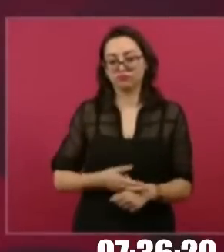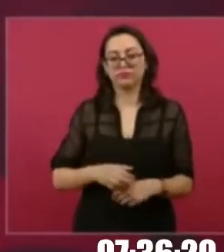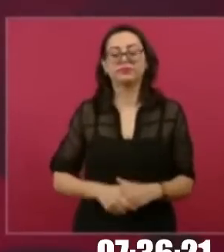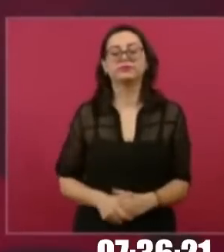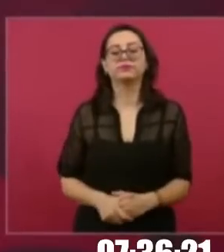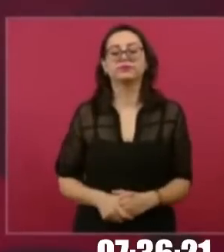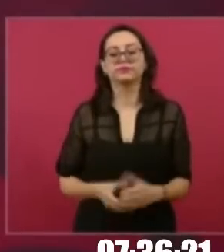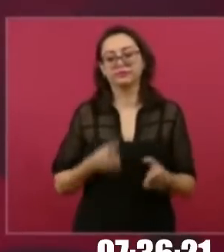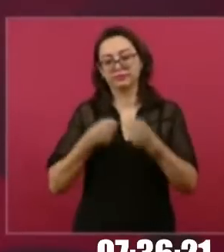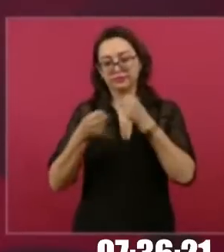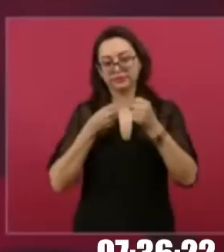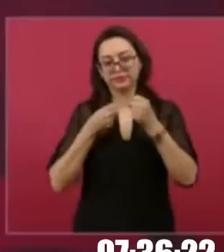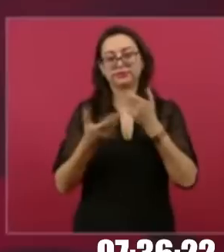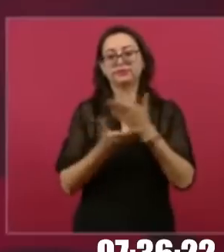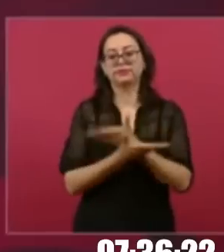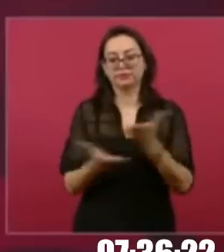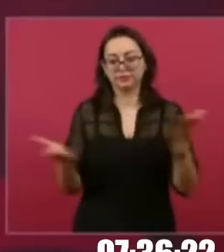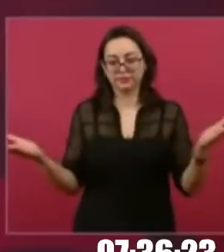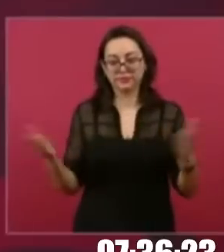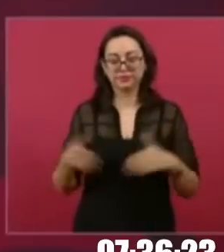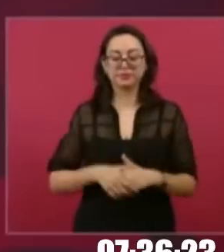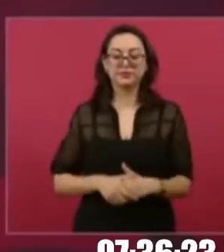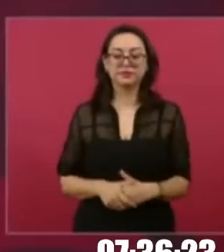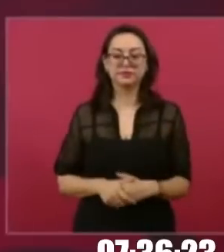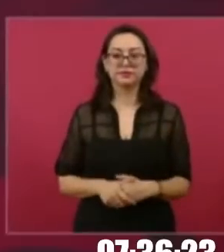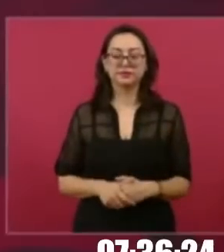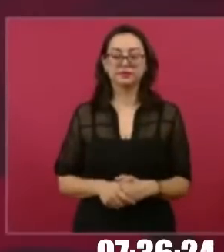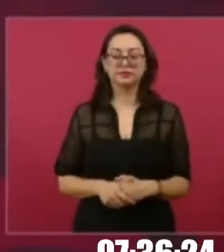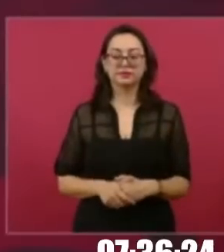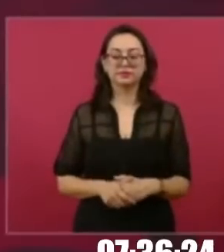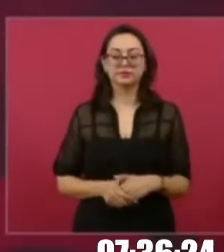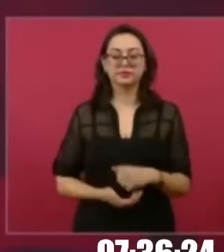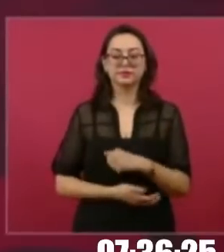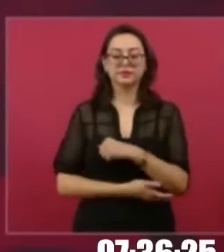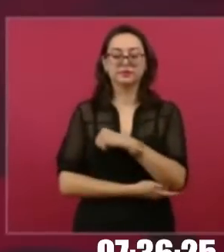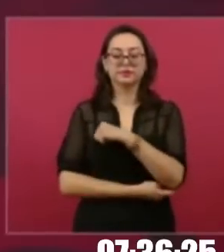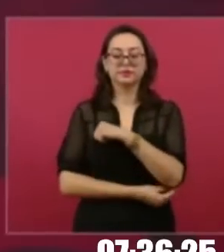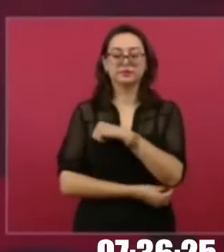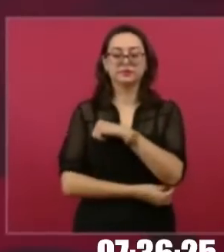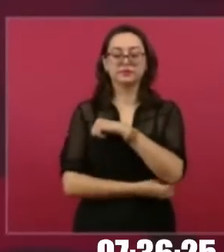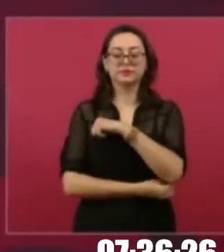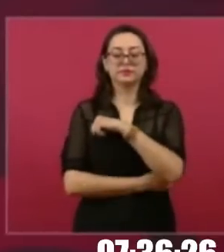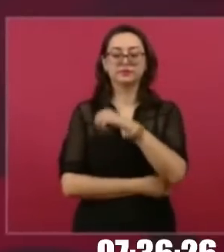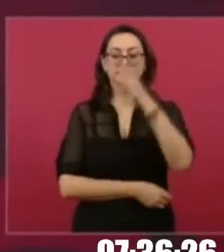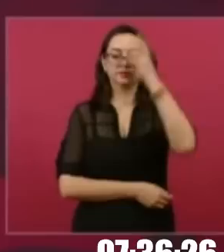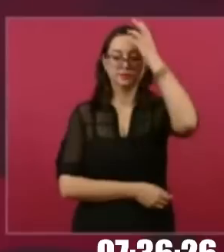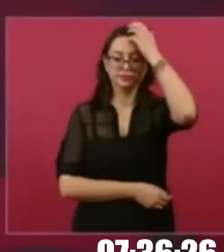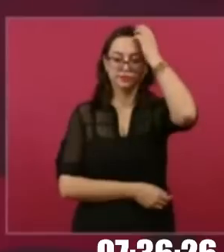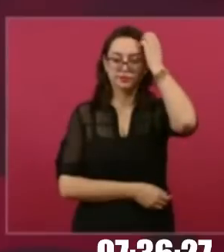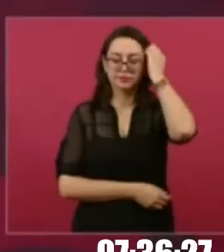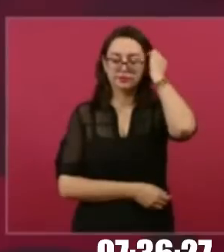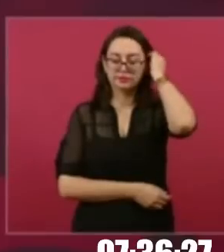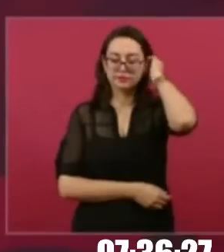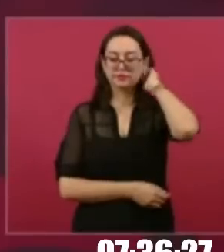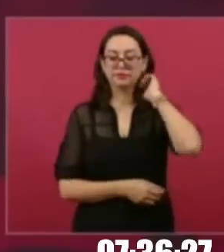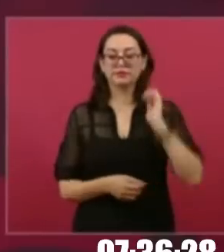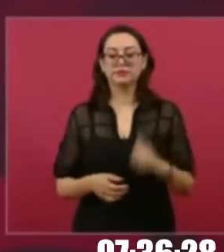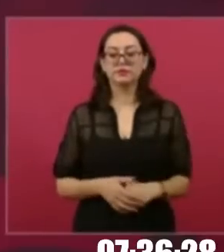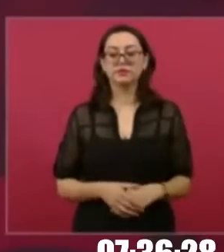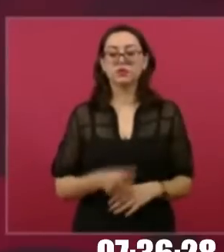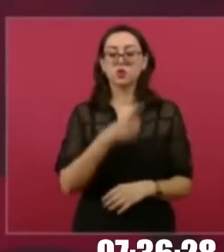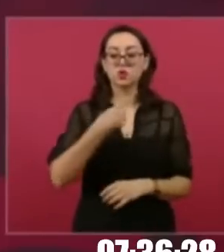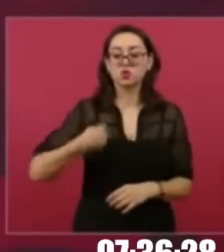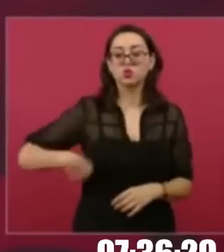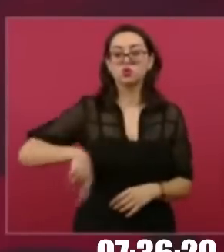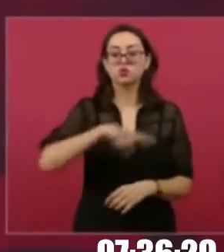me siento muy honrada de tener esta oportunidad para agradecer el apoyo incondicional que hemos